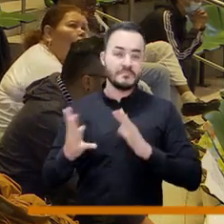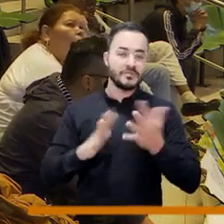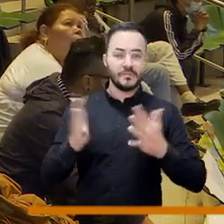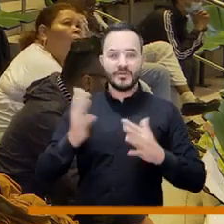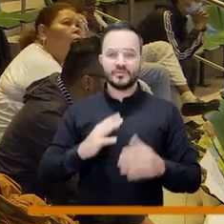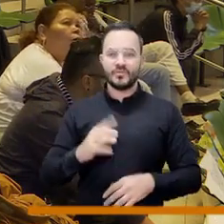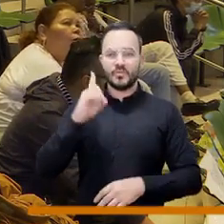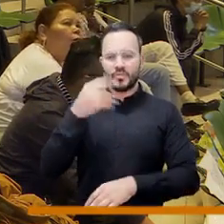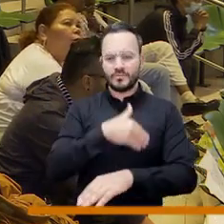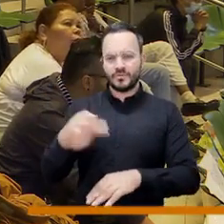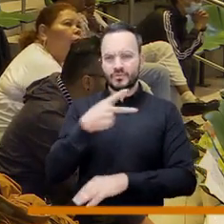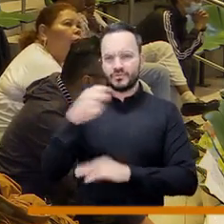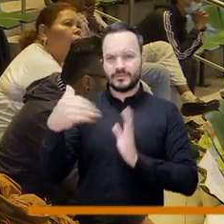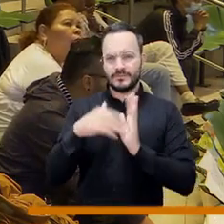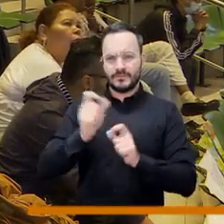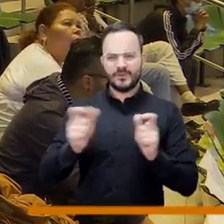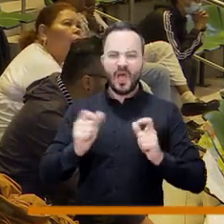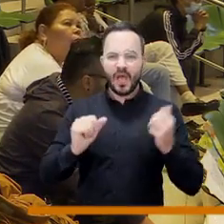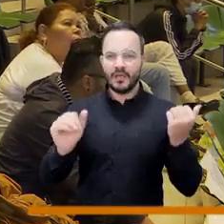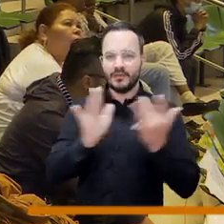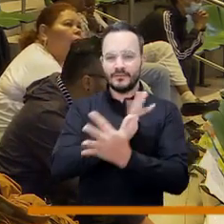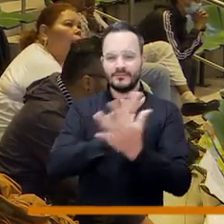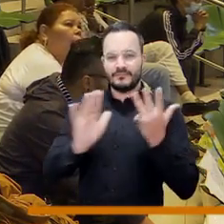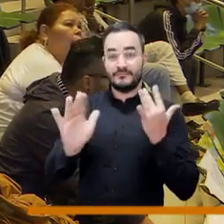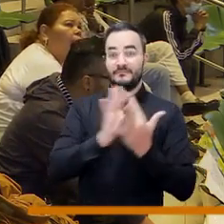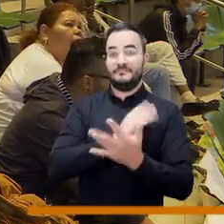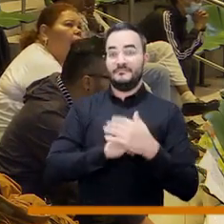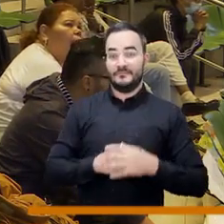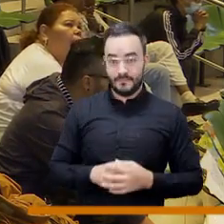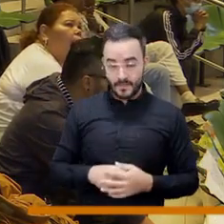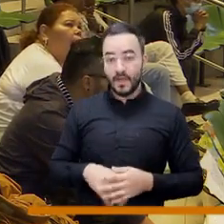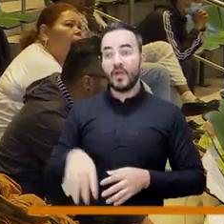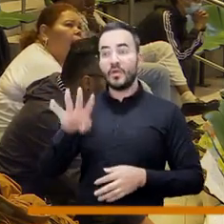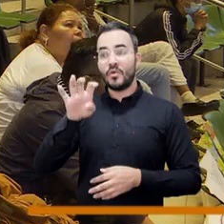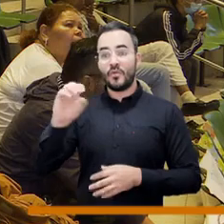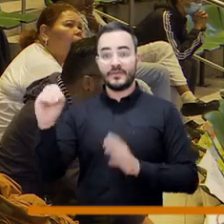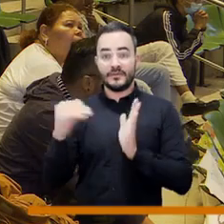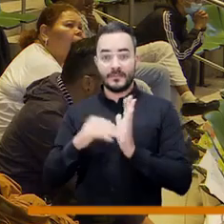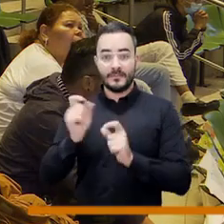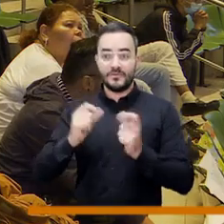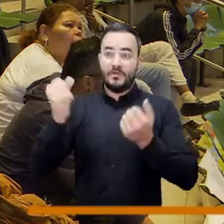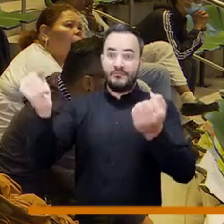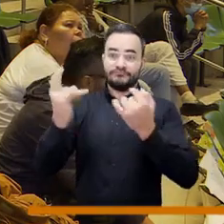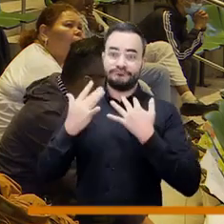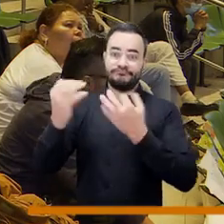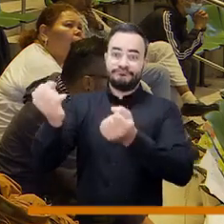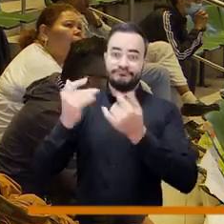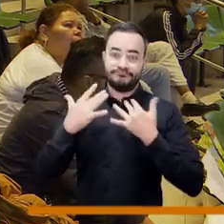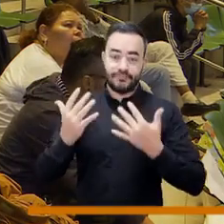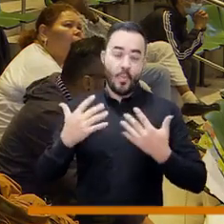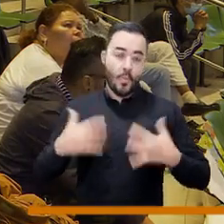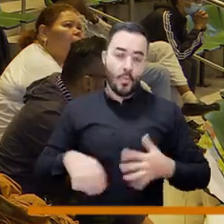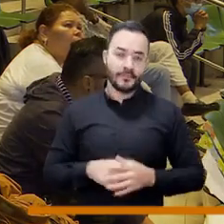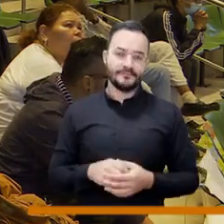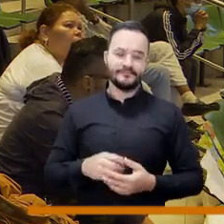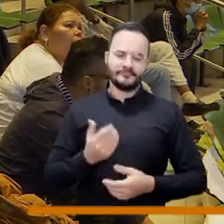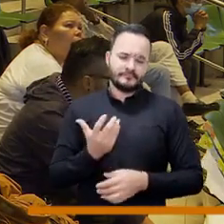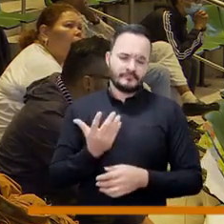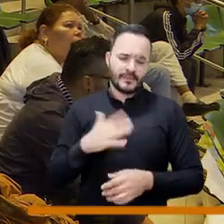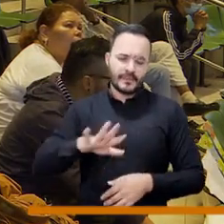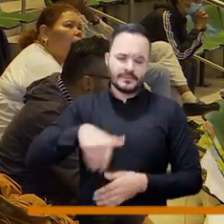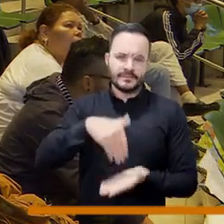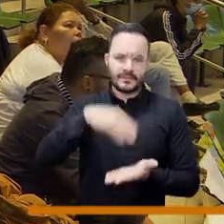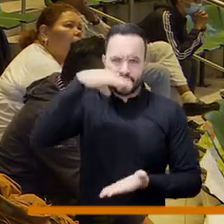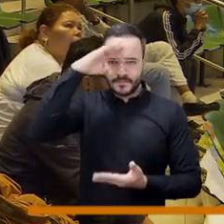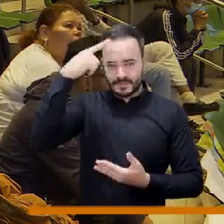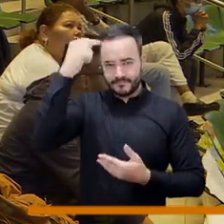Recordemos que en el centro de Medellín transitan a diario 1.200.000 personas y residen 90.000 personas. El centro de Medellín es de todos los